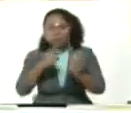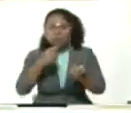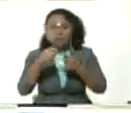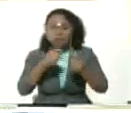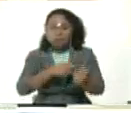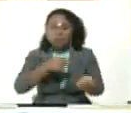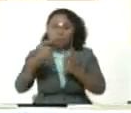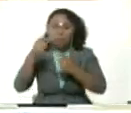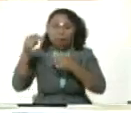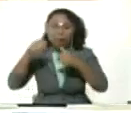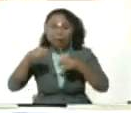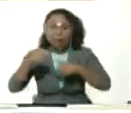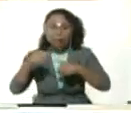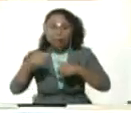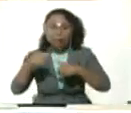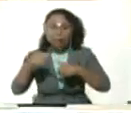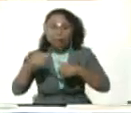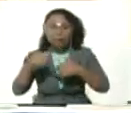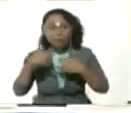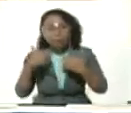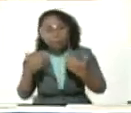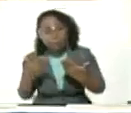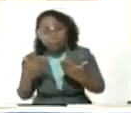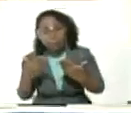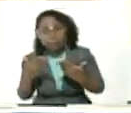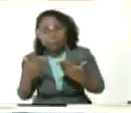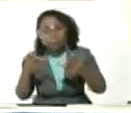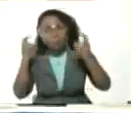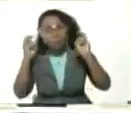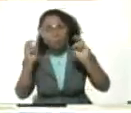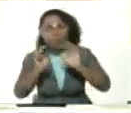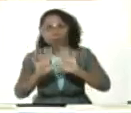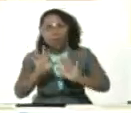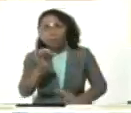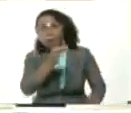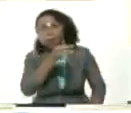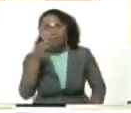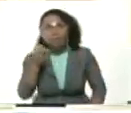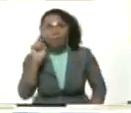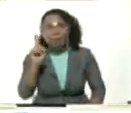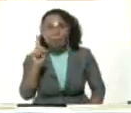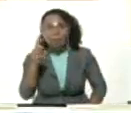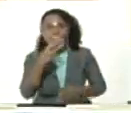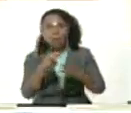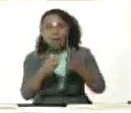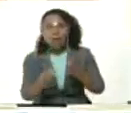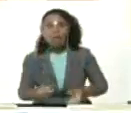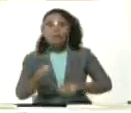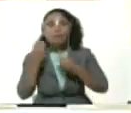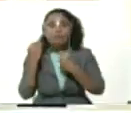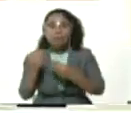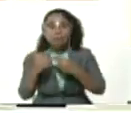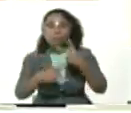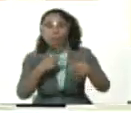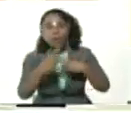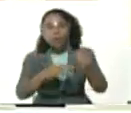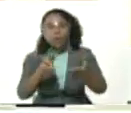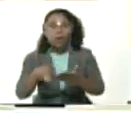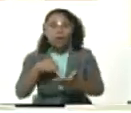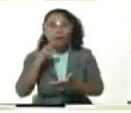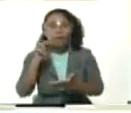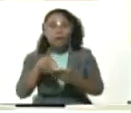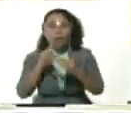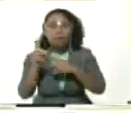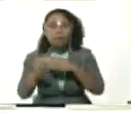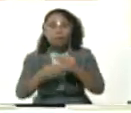tiene este producto, digamos, es la dimensión ya perfecta de un producto. Garantizar la producción nacional, esto